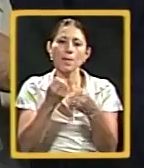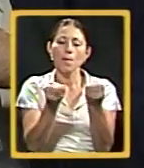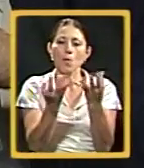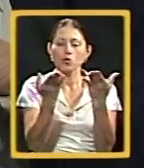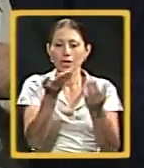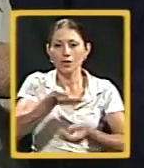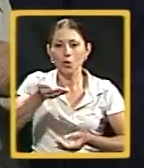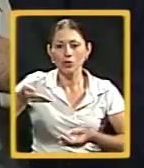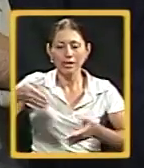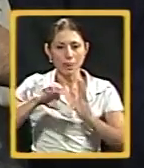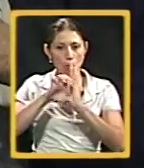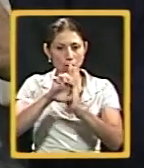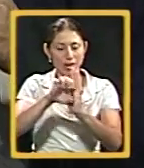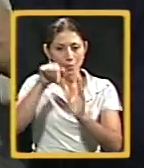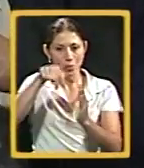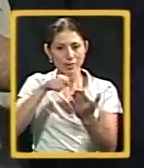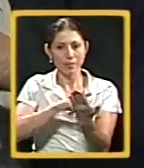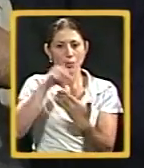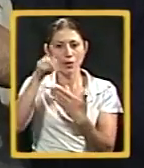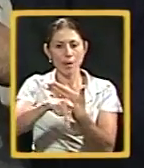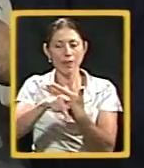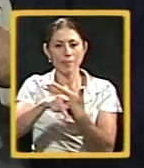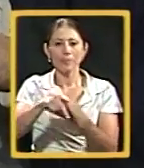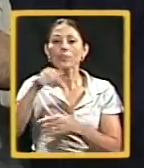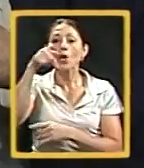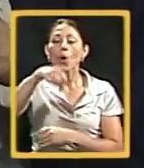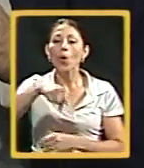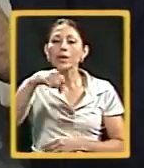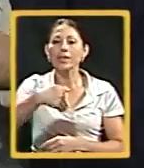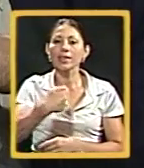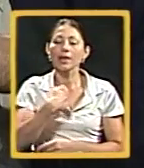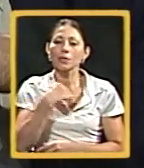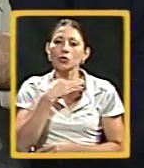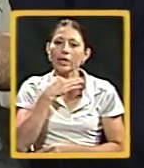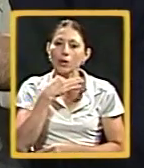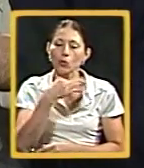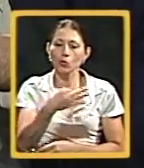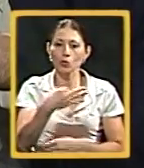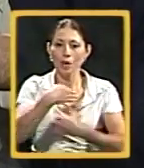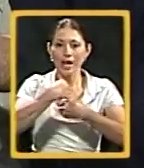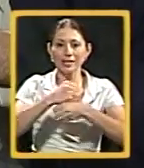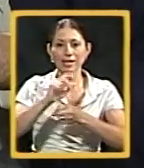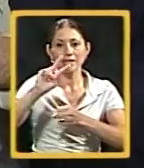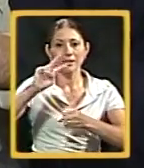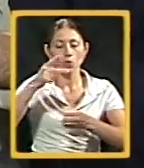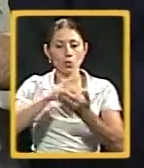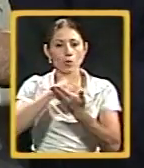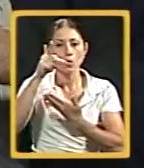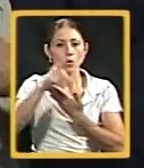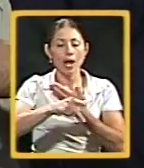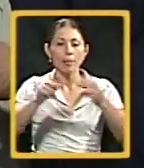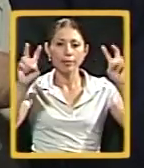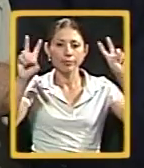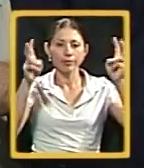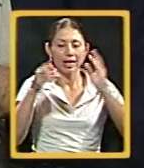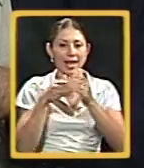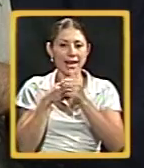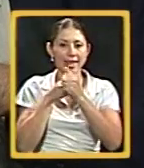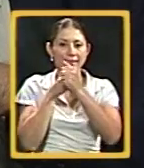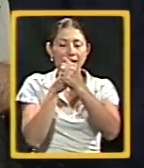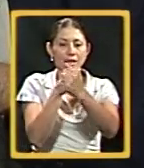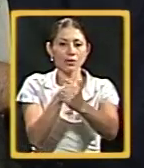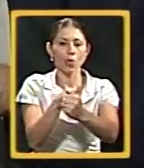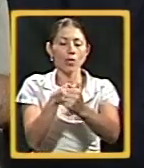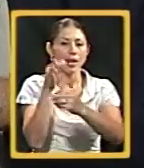Hoy tenemos el gusto de hacer el segundo programa sobre el liderazgo de la mujer, y